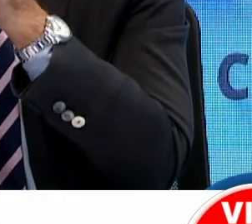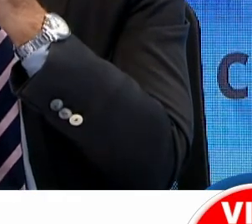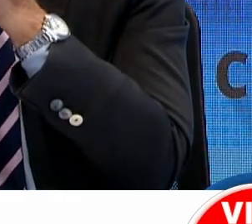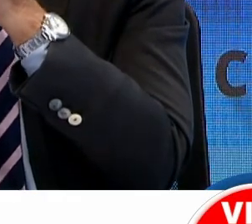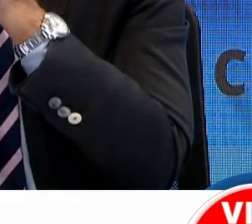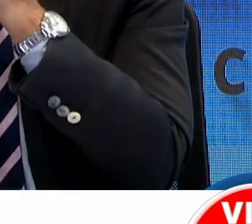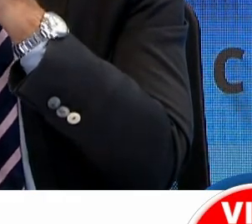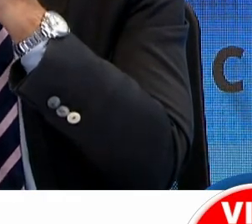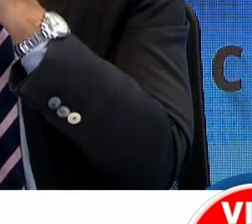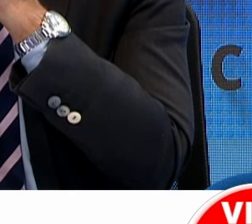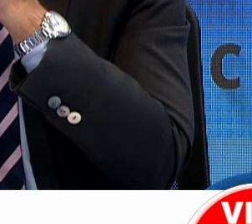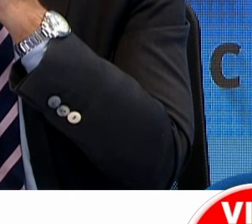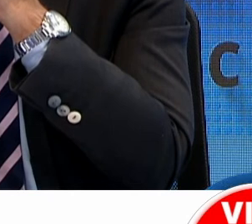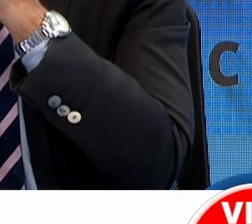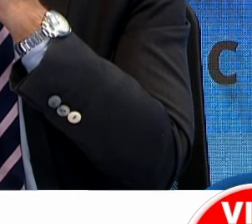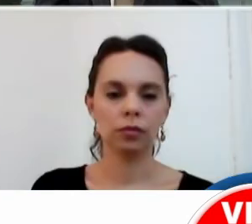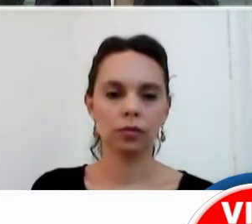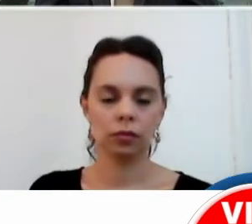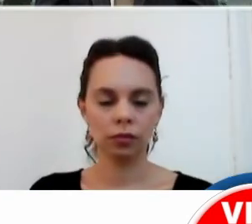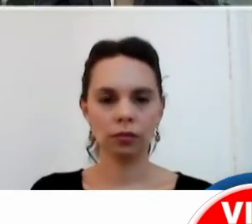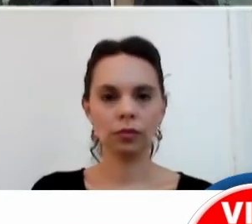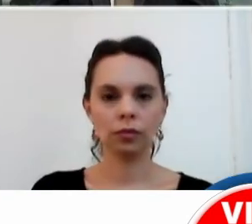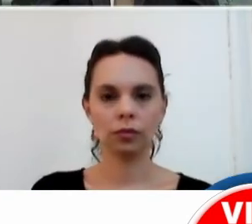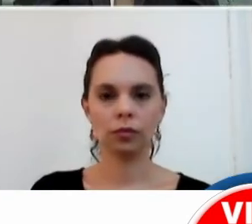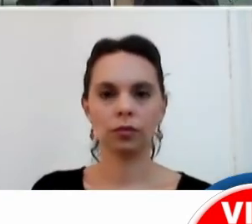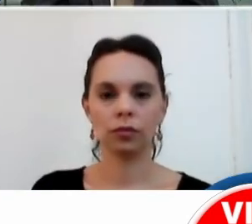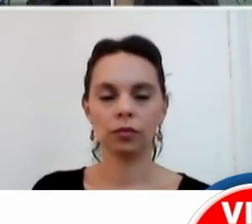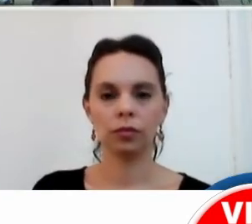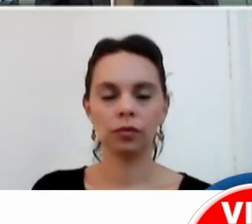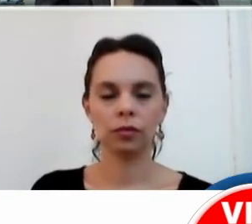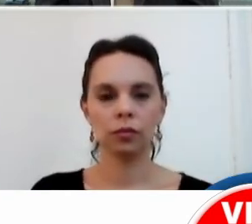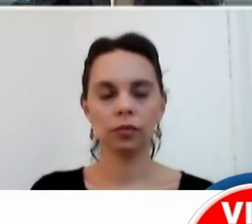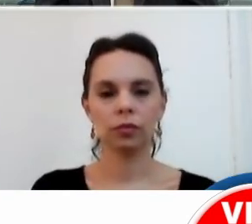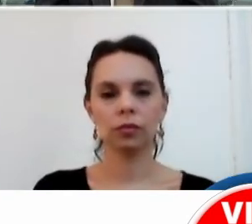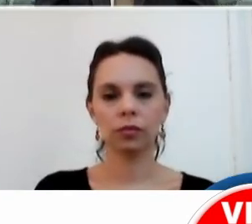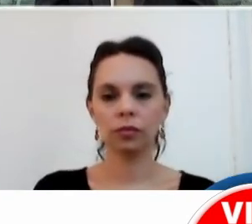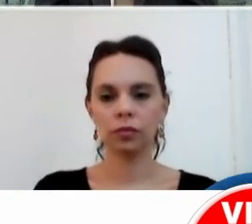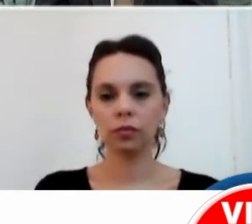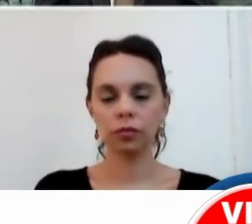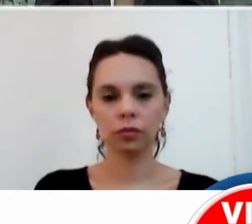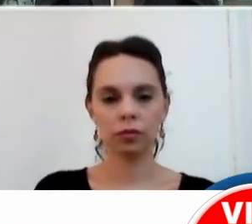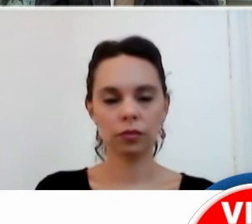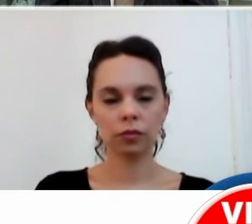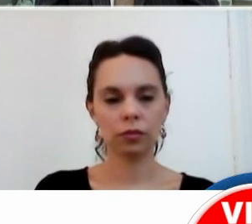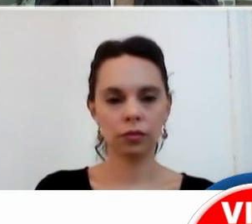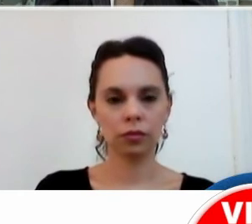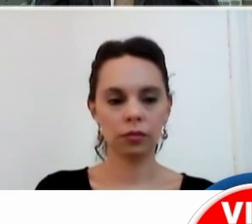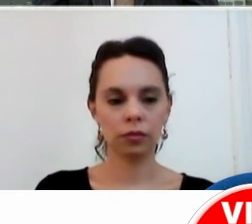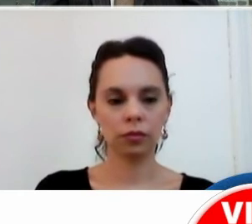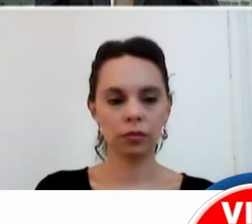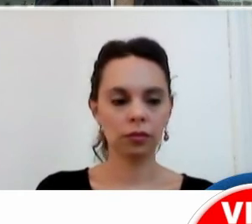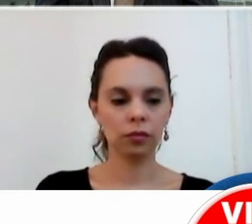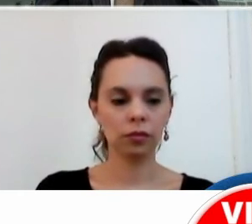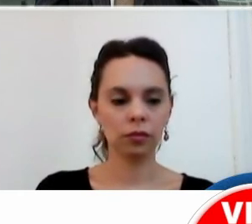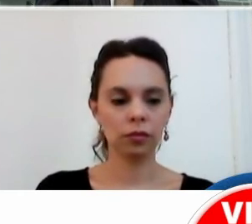mejor aún. Pero entonces, eso, ¿sabés cuánto decía el Banco Mundial y el Fondo Monetario